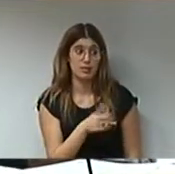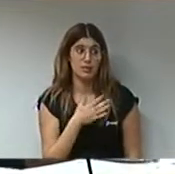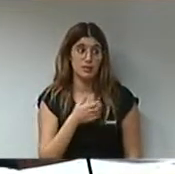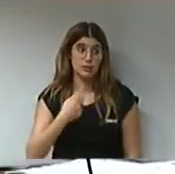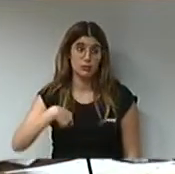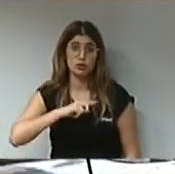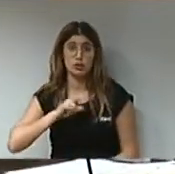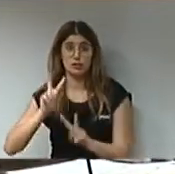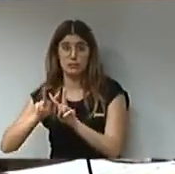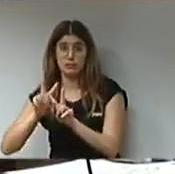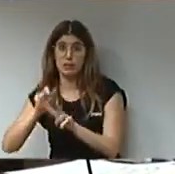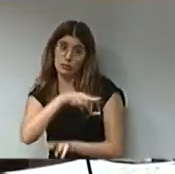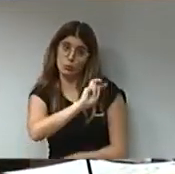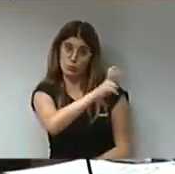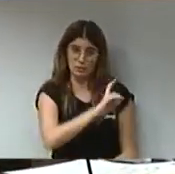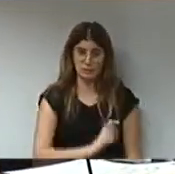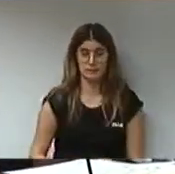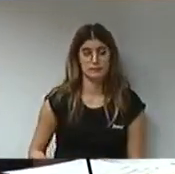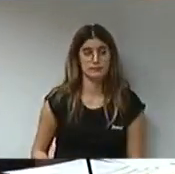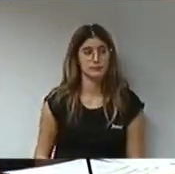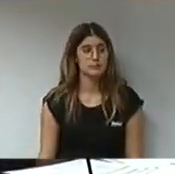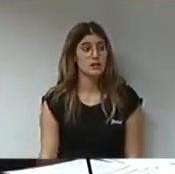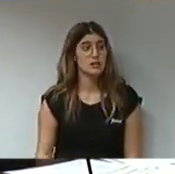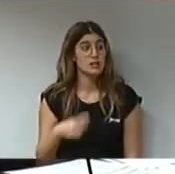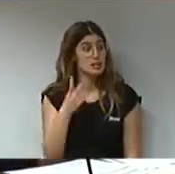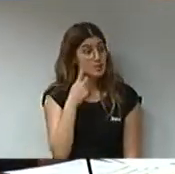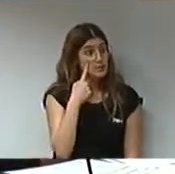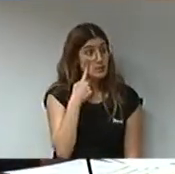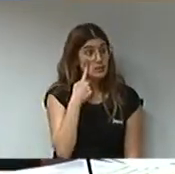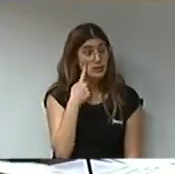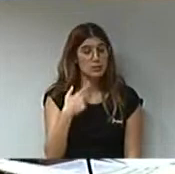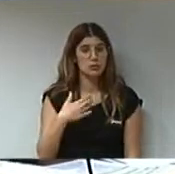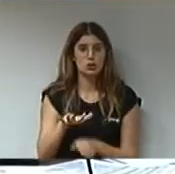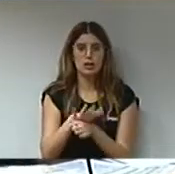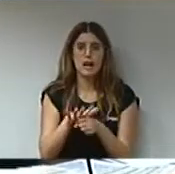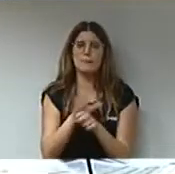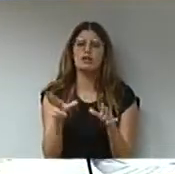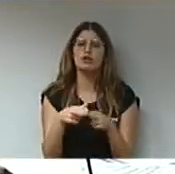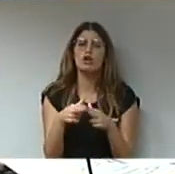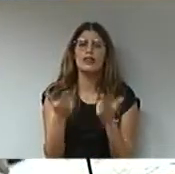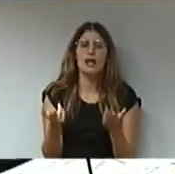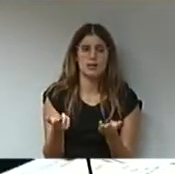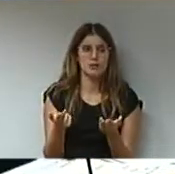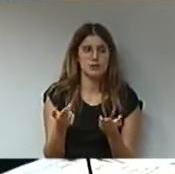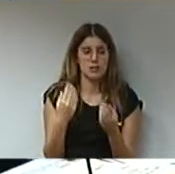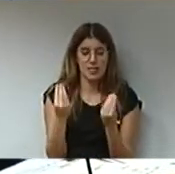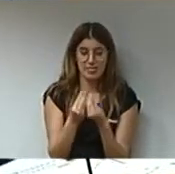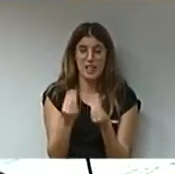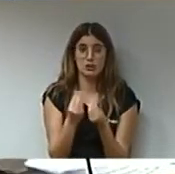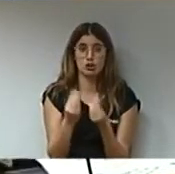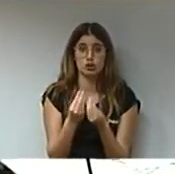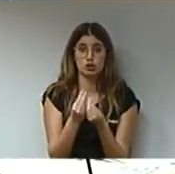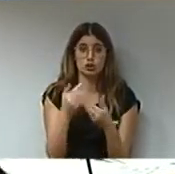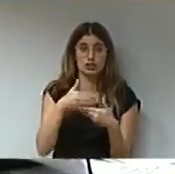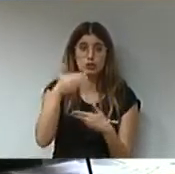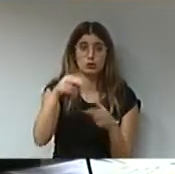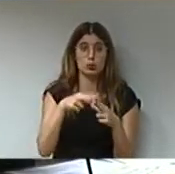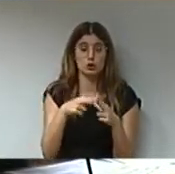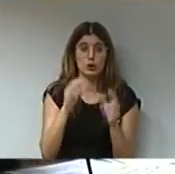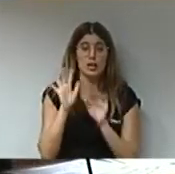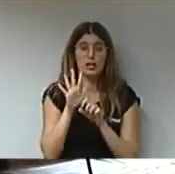Nosaltres a Volkswagen. Mire, basamos a lo que es el ámbito social, los datos del escudo social y exclusión